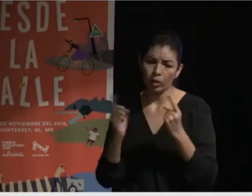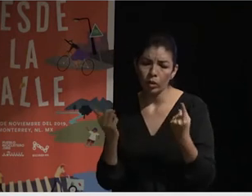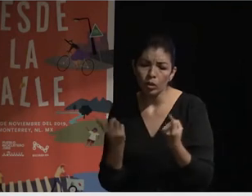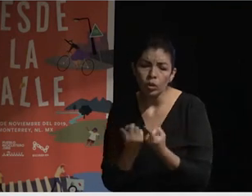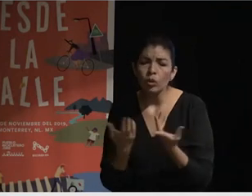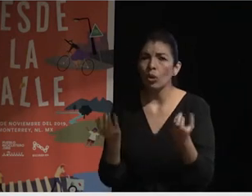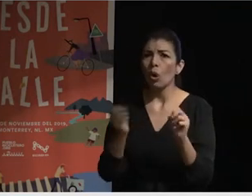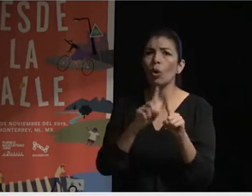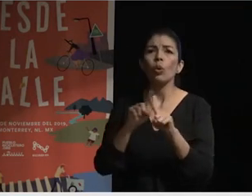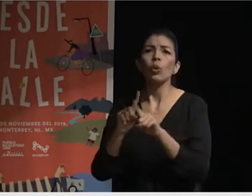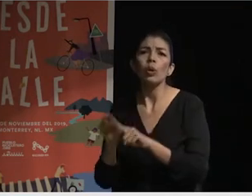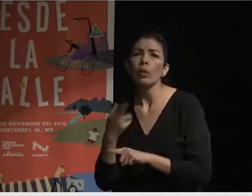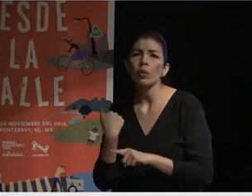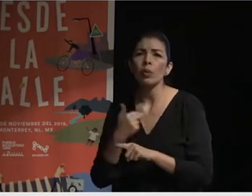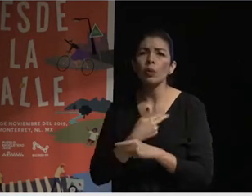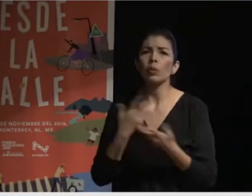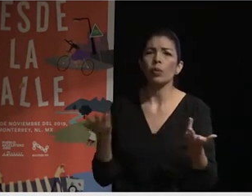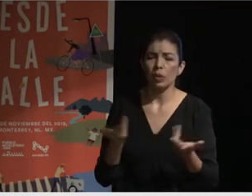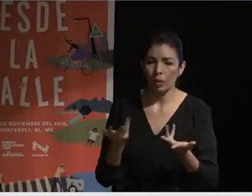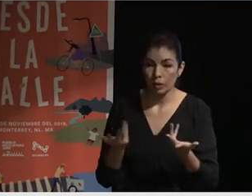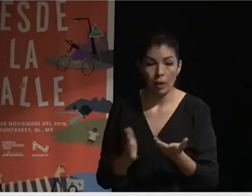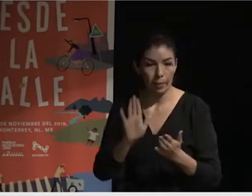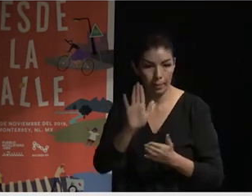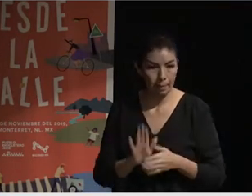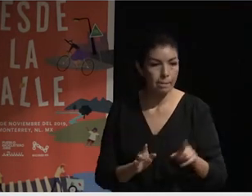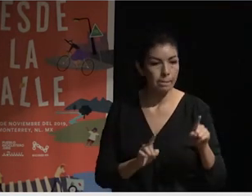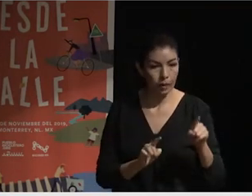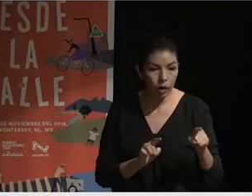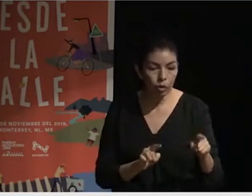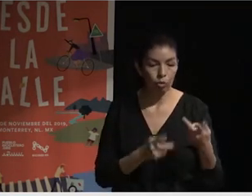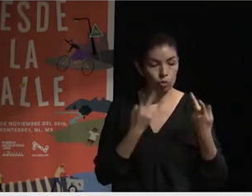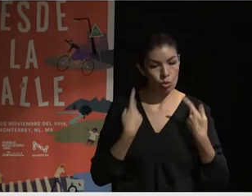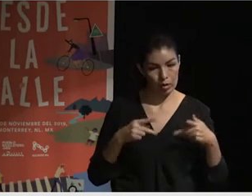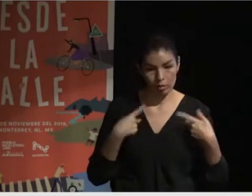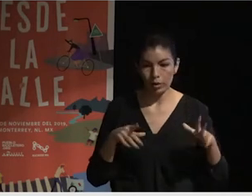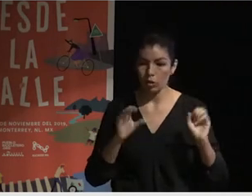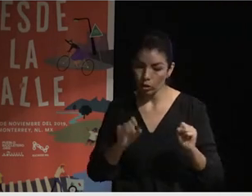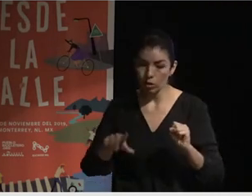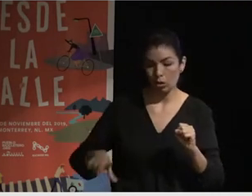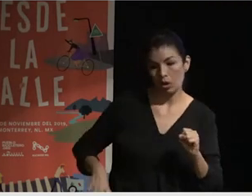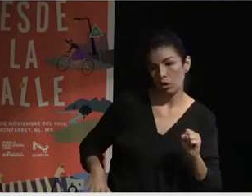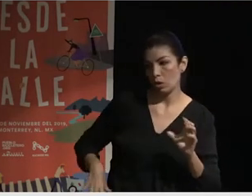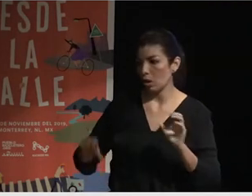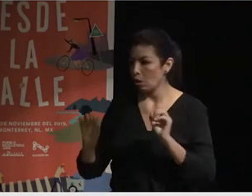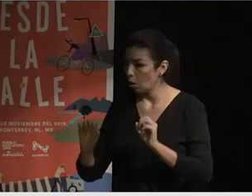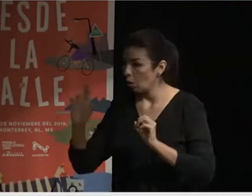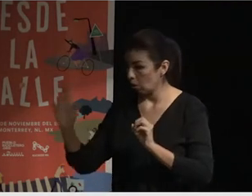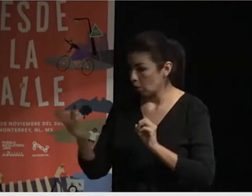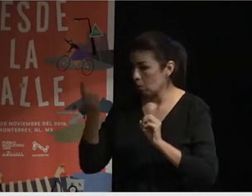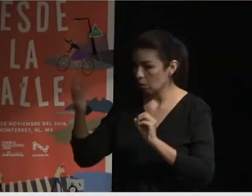redes, cooperación, vinculación, socialización, etcétera, ¿no? Yo creo que eso es como un muy buen principio.